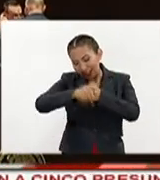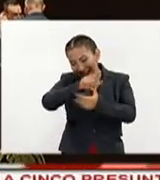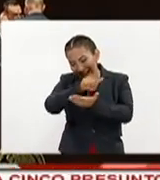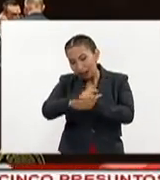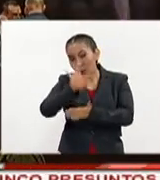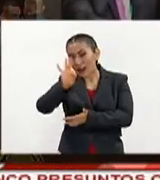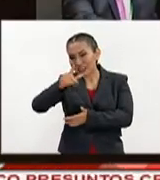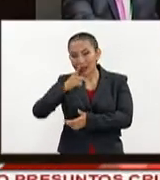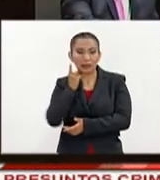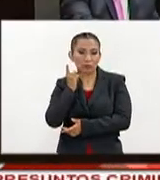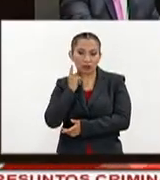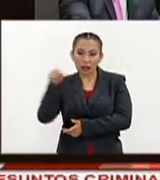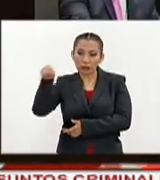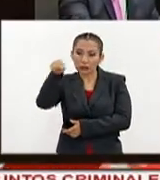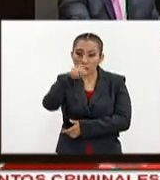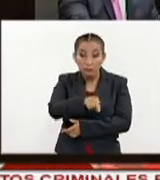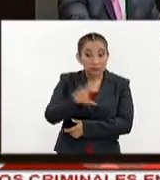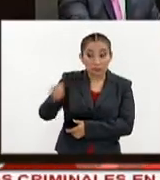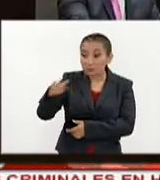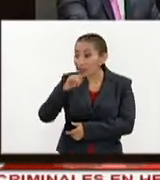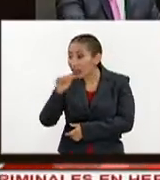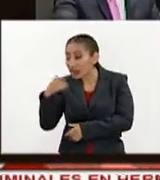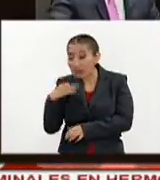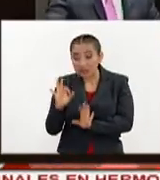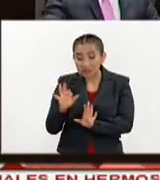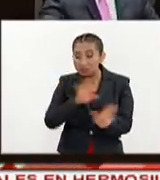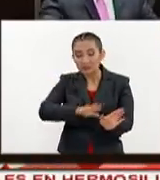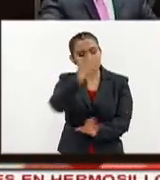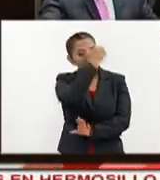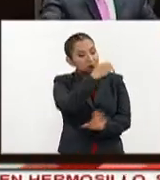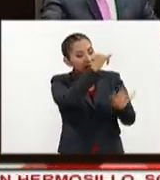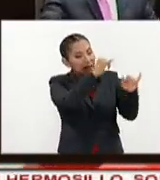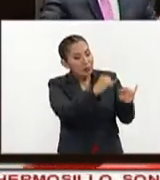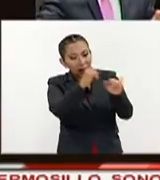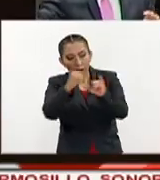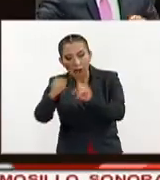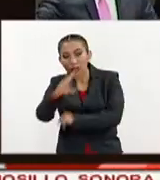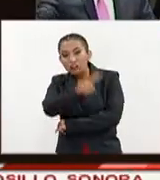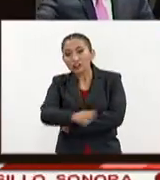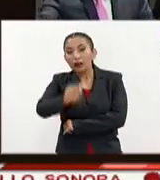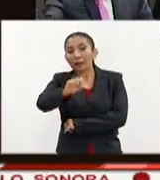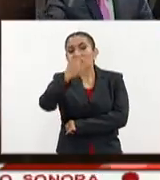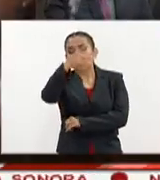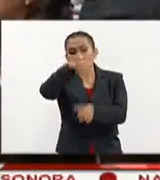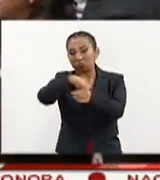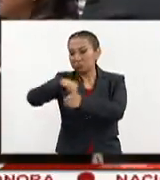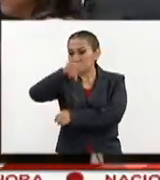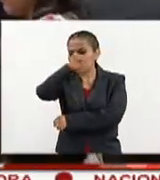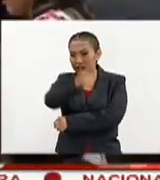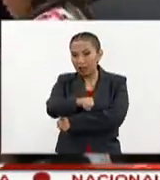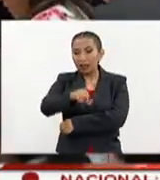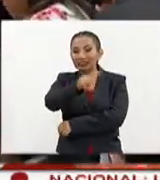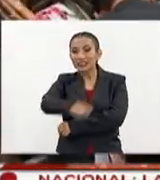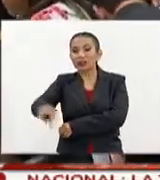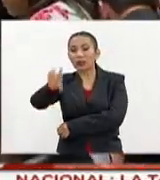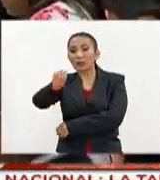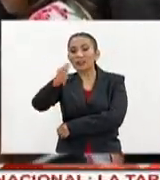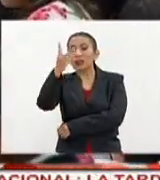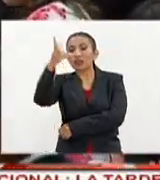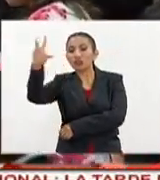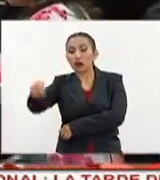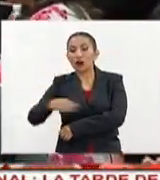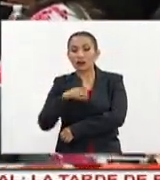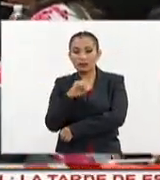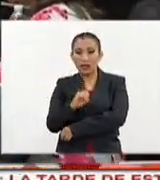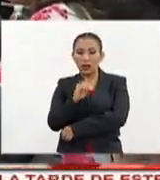40 diputados. Al no aprobarse ninguna, se avaló en lo particular por 228 votos a favor, 192 en contra